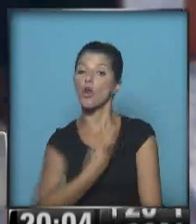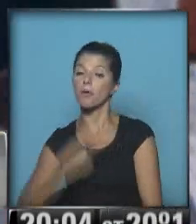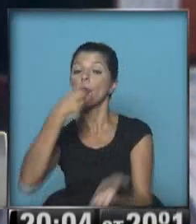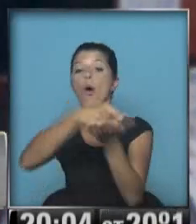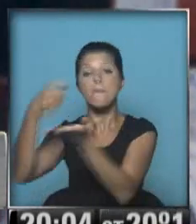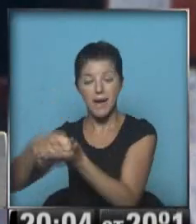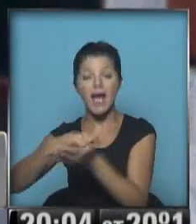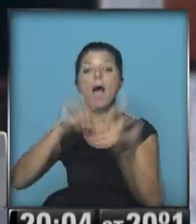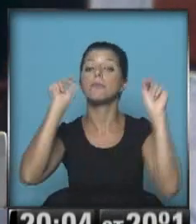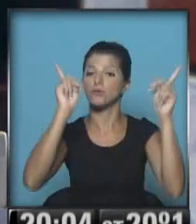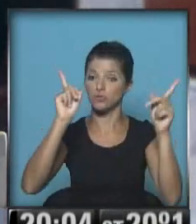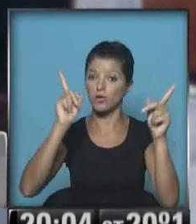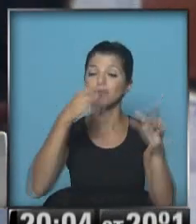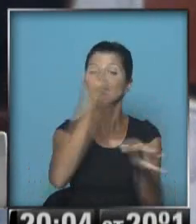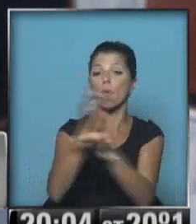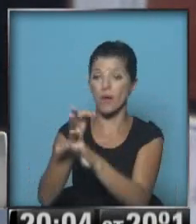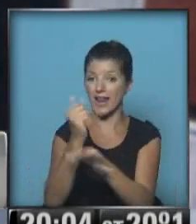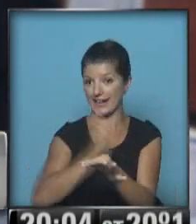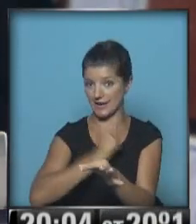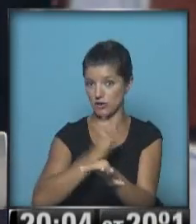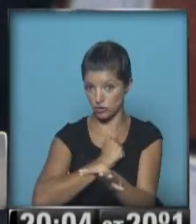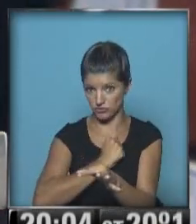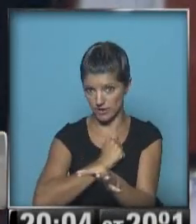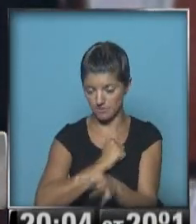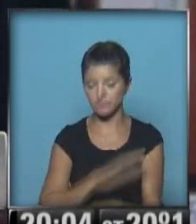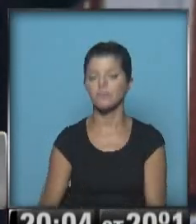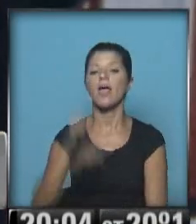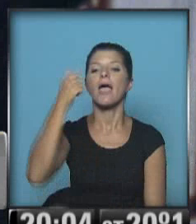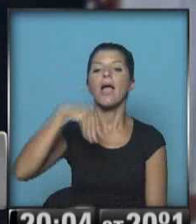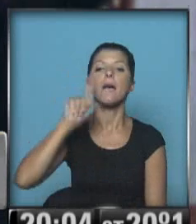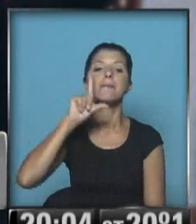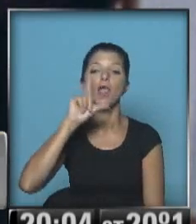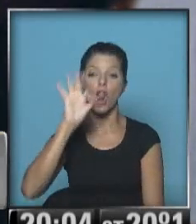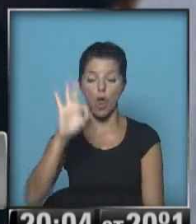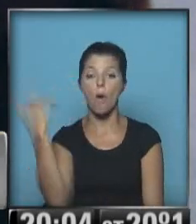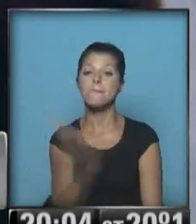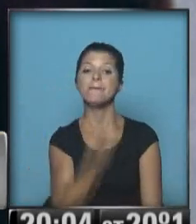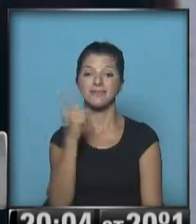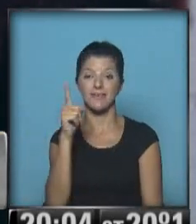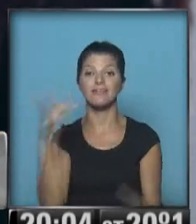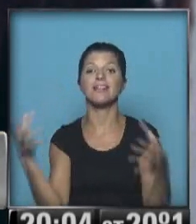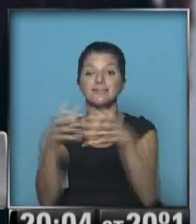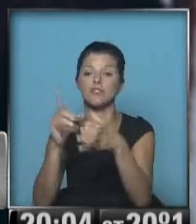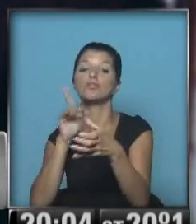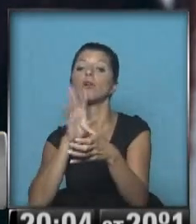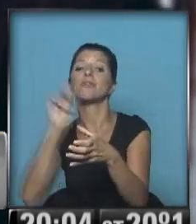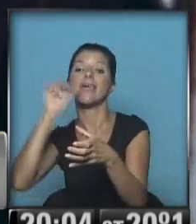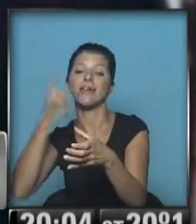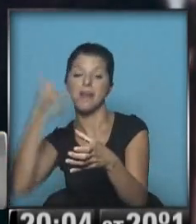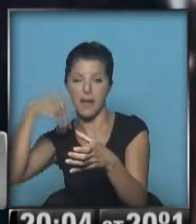escuelas religiosas de todas las denominaciones Camilo Abraham presidente del centro islámico de